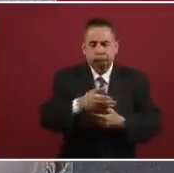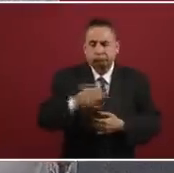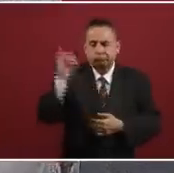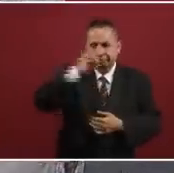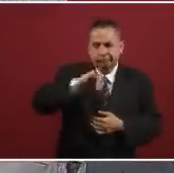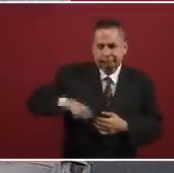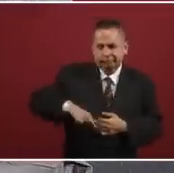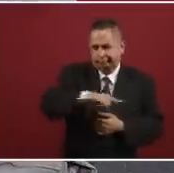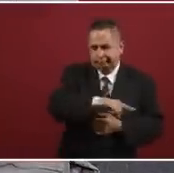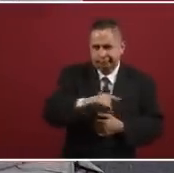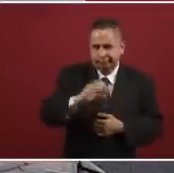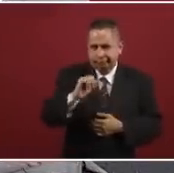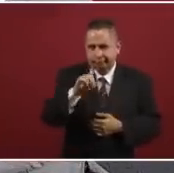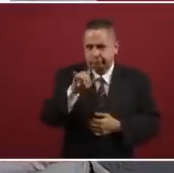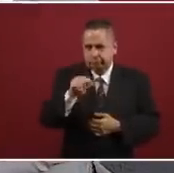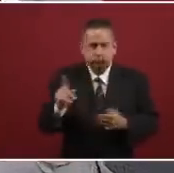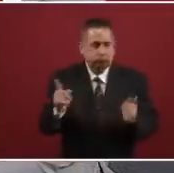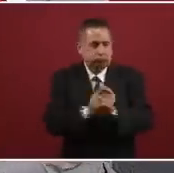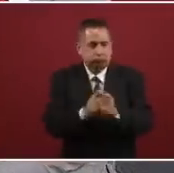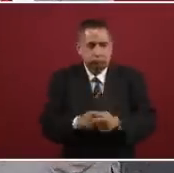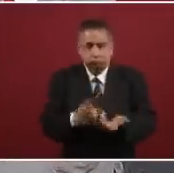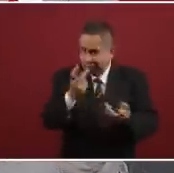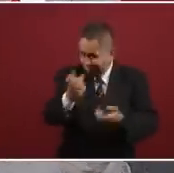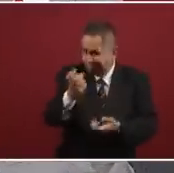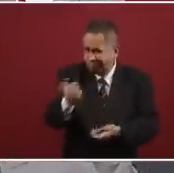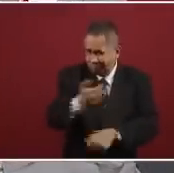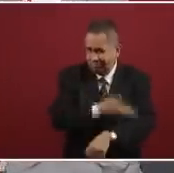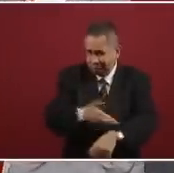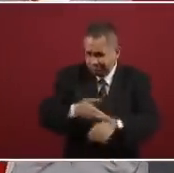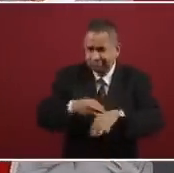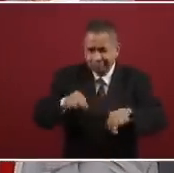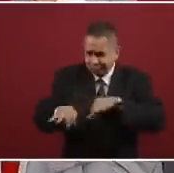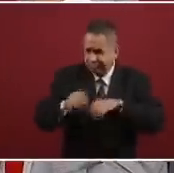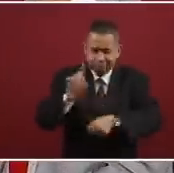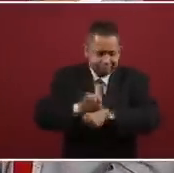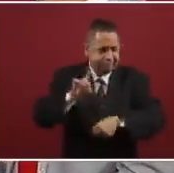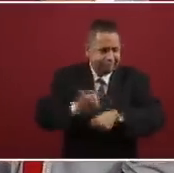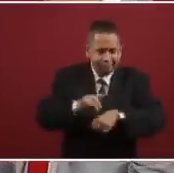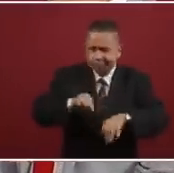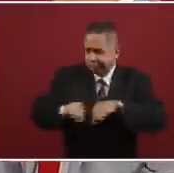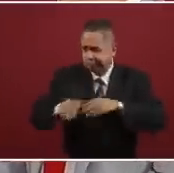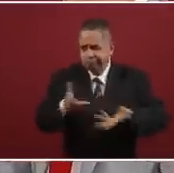gobierno. Todo esto lo hacemos permanentemente.